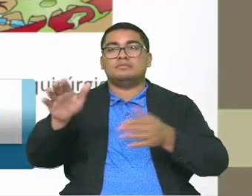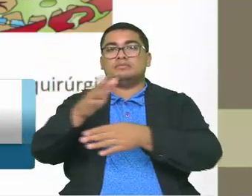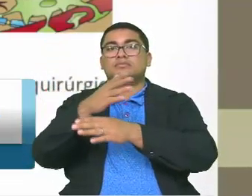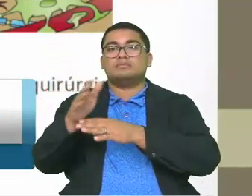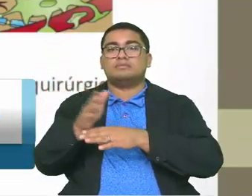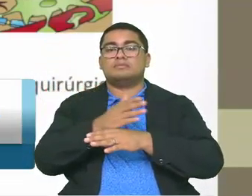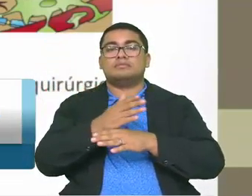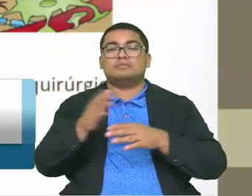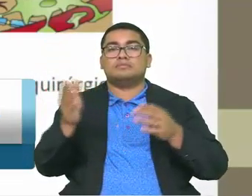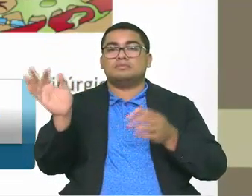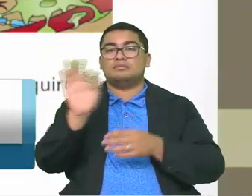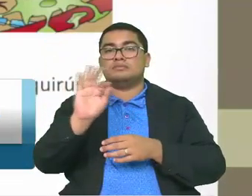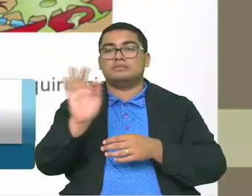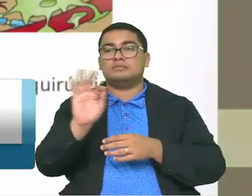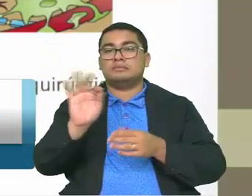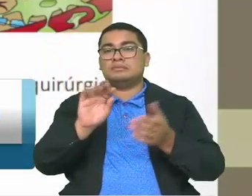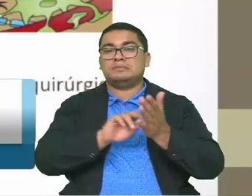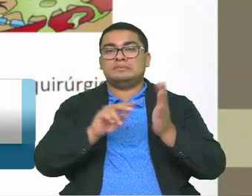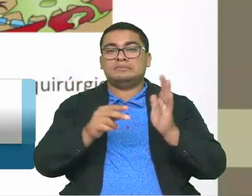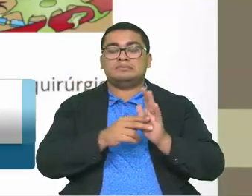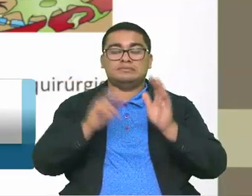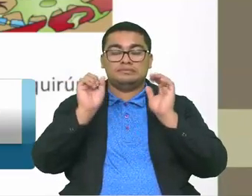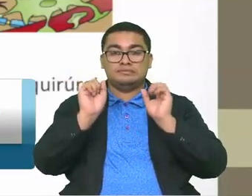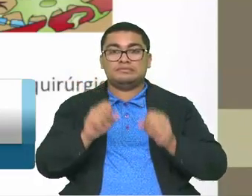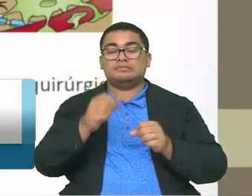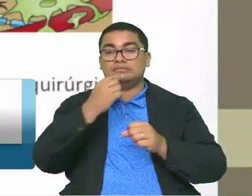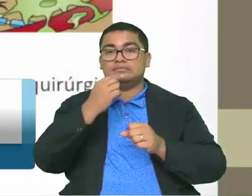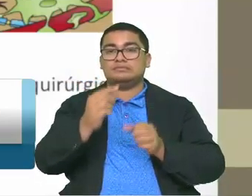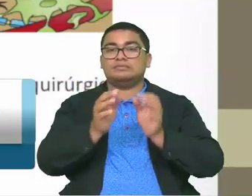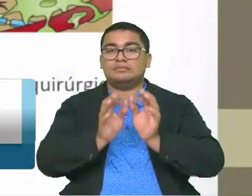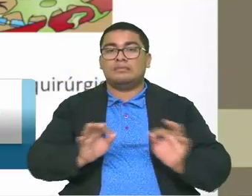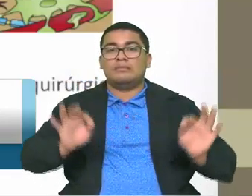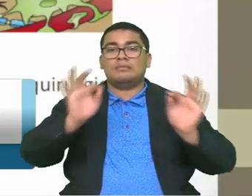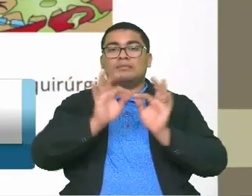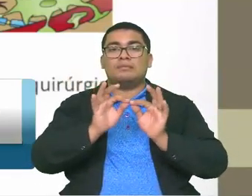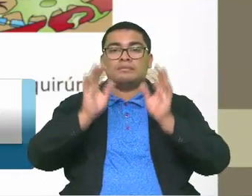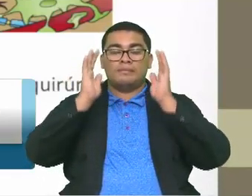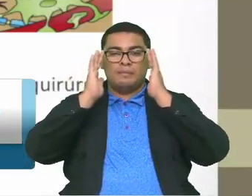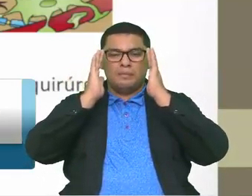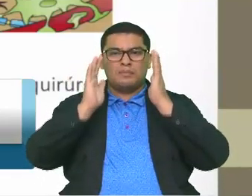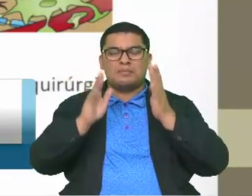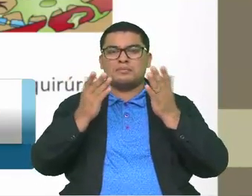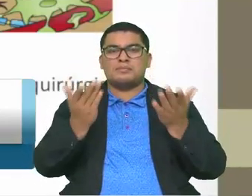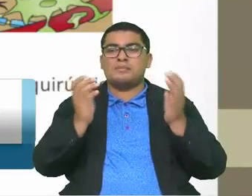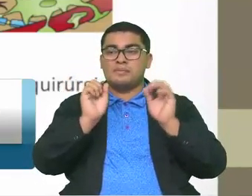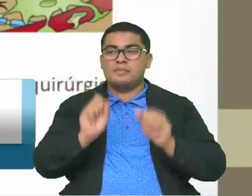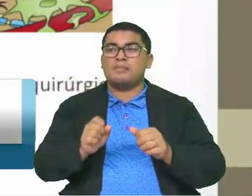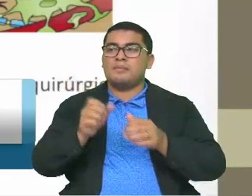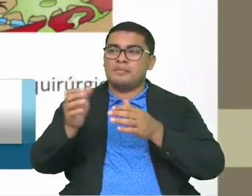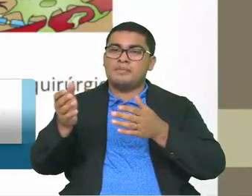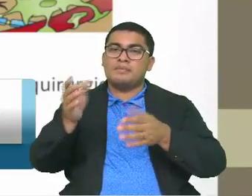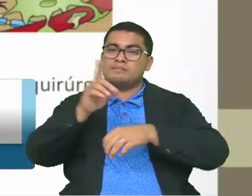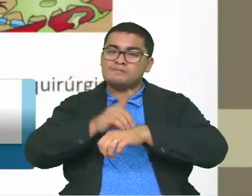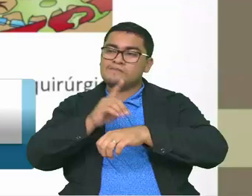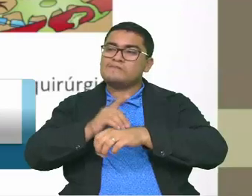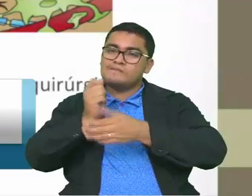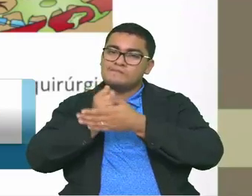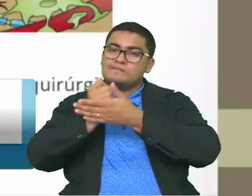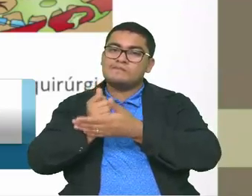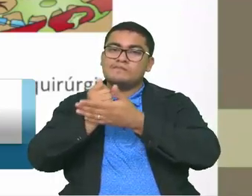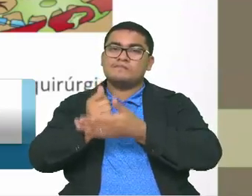como un destello de luz, mira como que se le aparece una sombra de manera intermitente, como que se observa como una